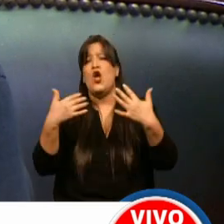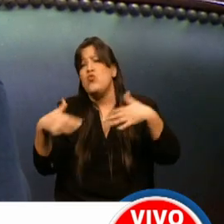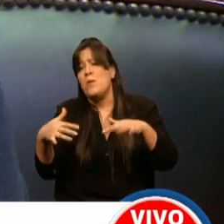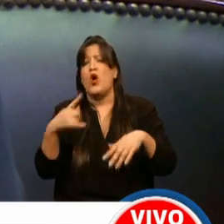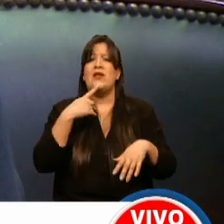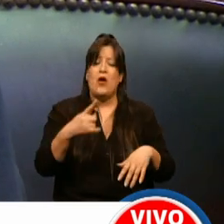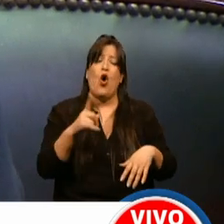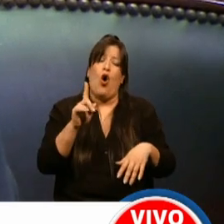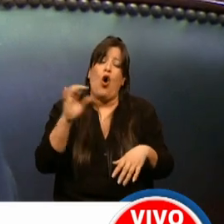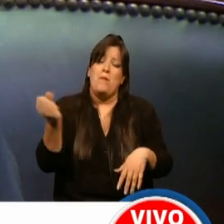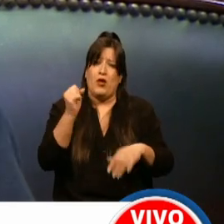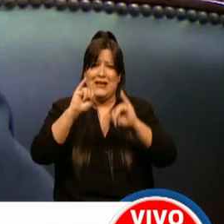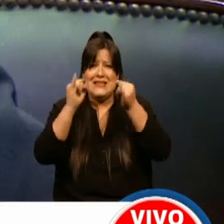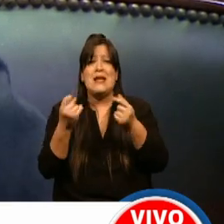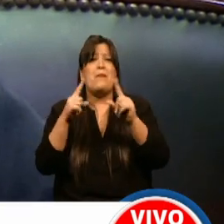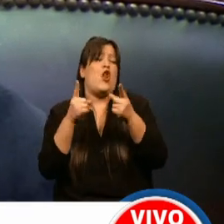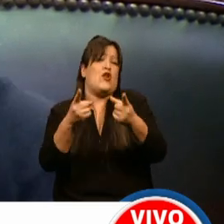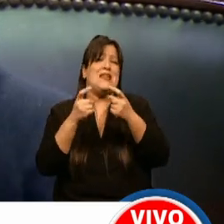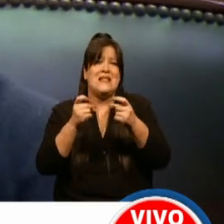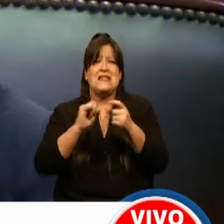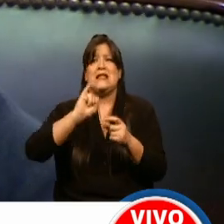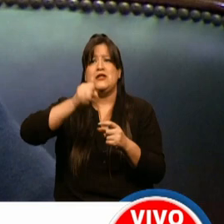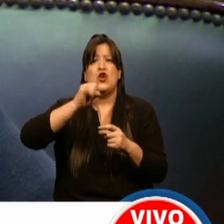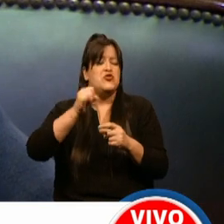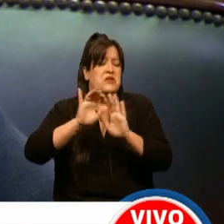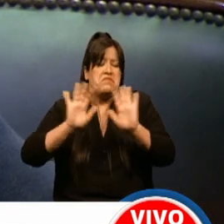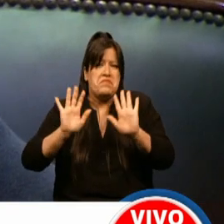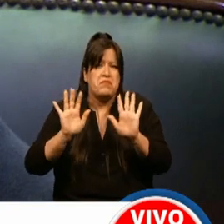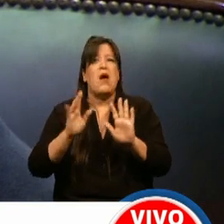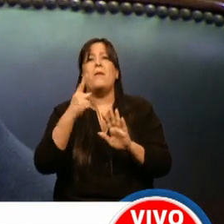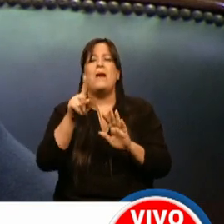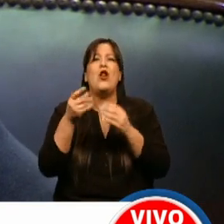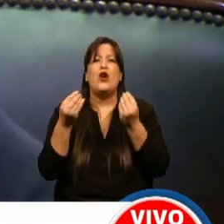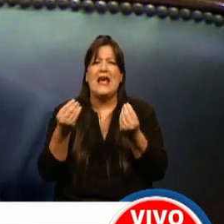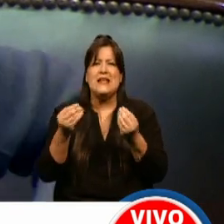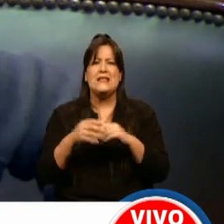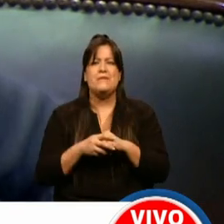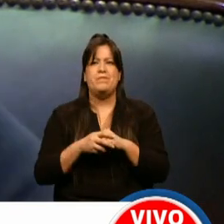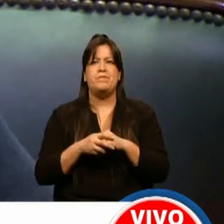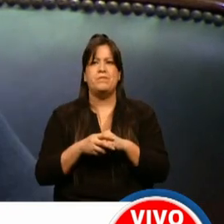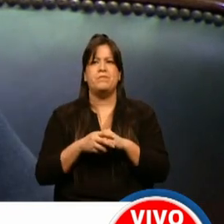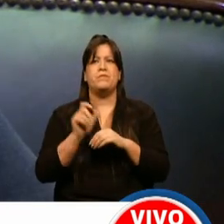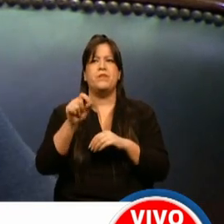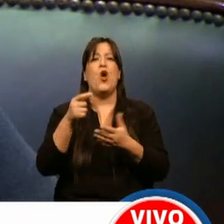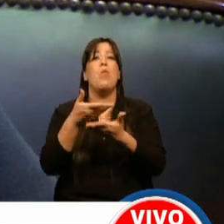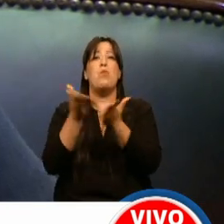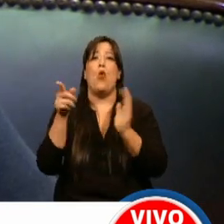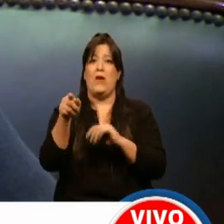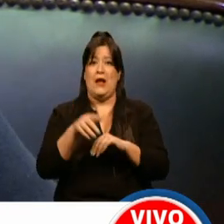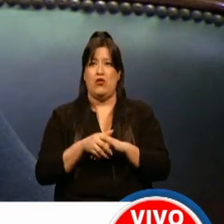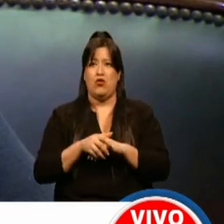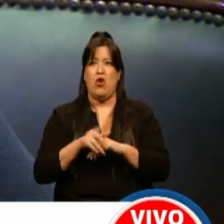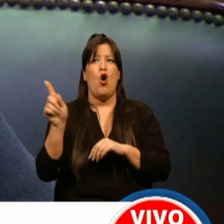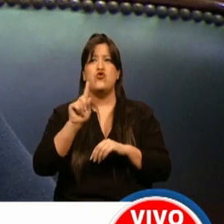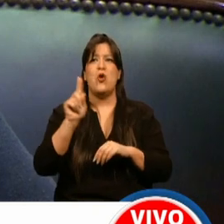diga o importa pero eso no es necesariamente un punto de llegada que es de orden público no se